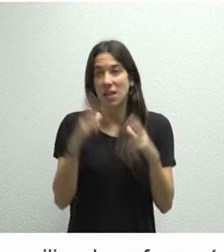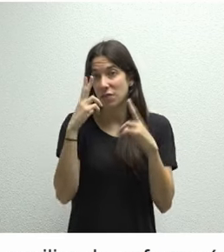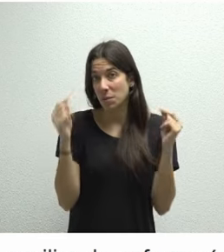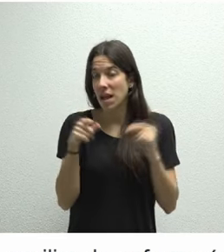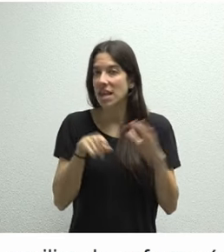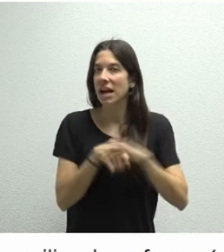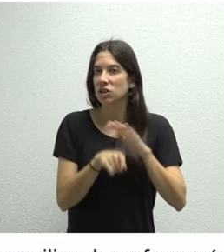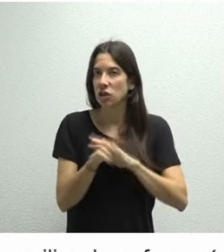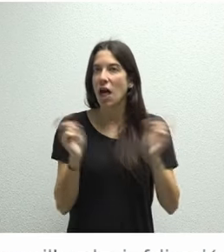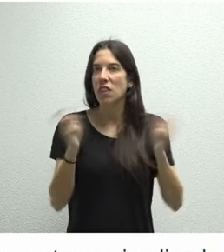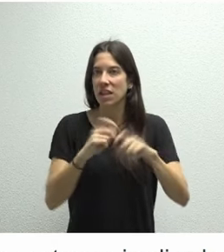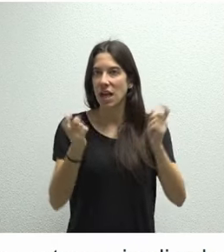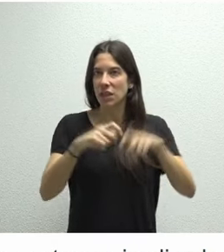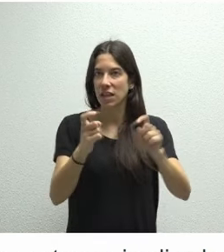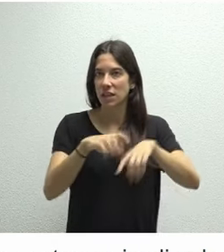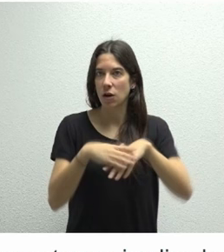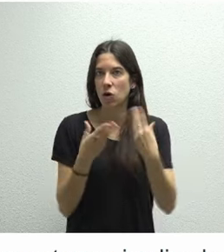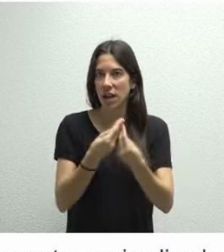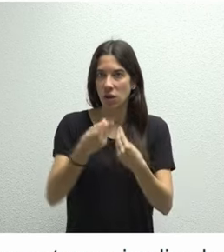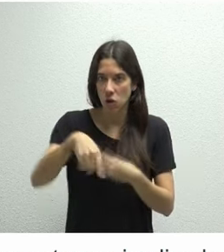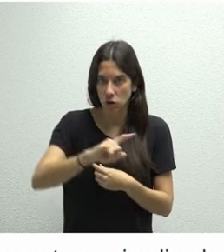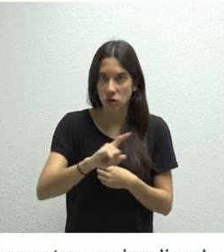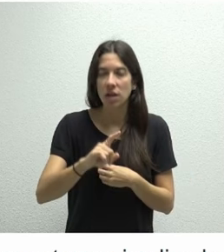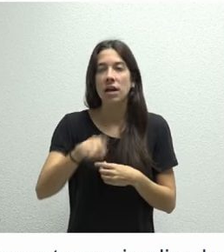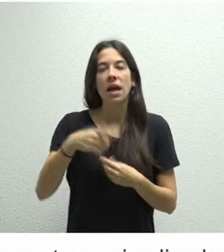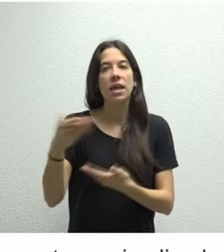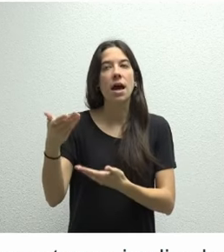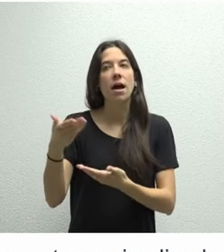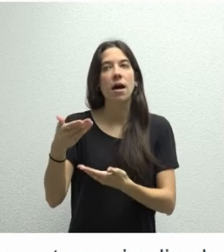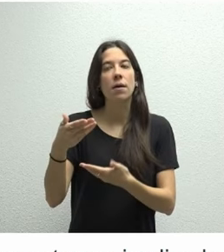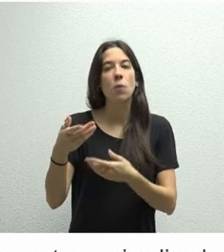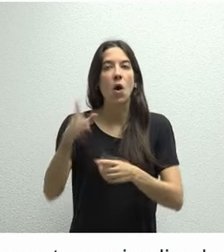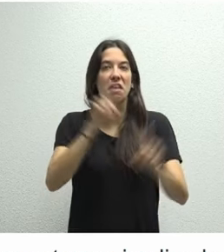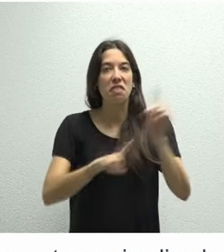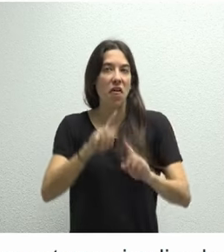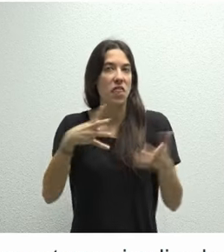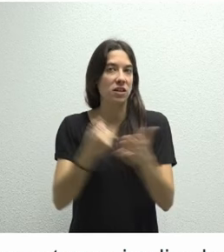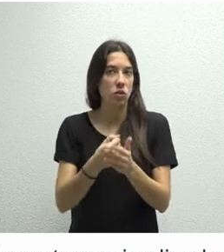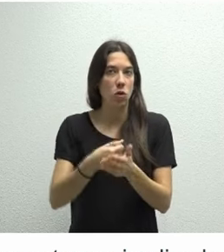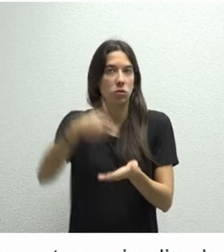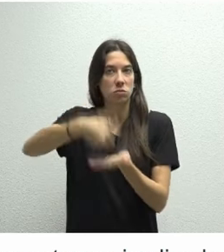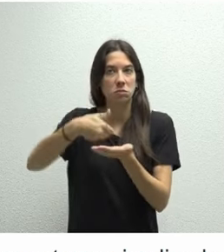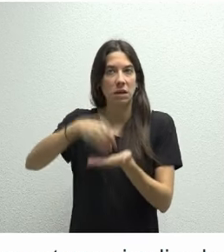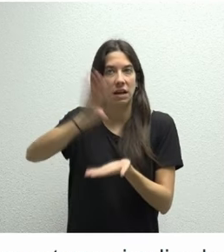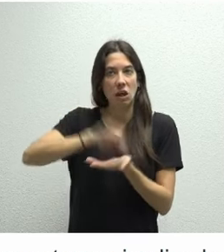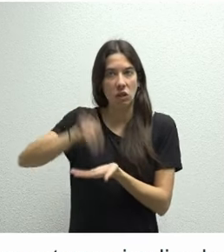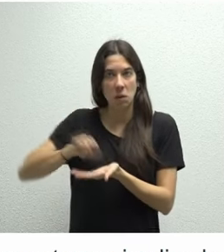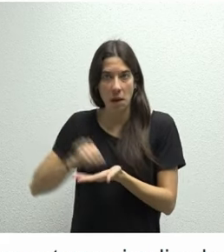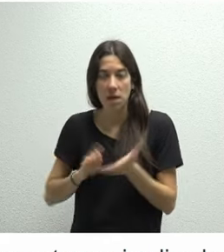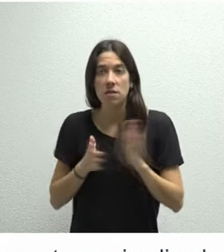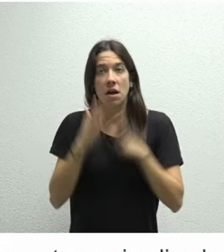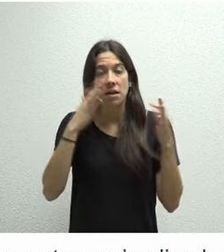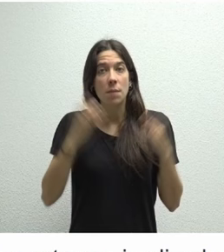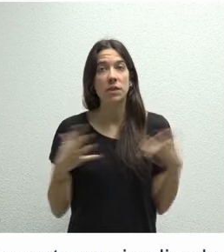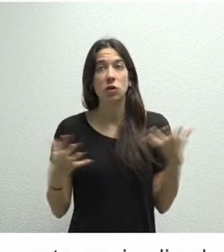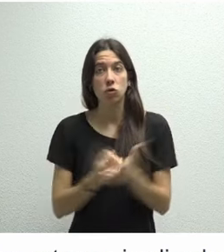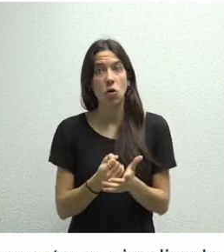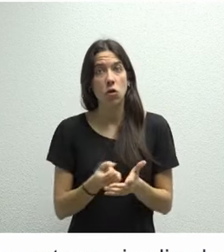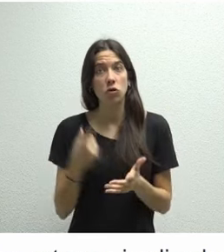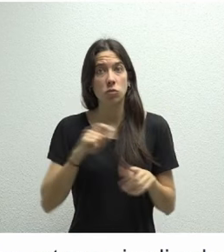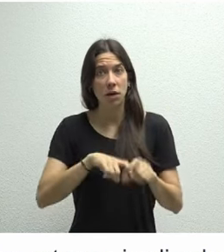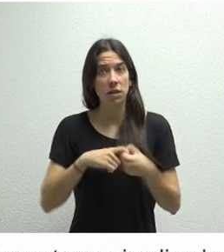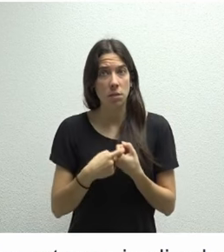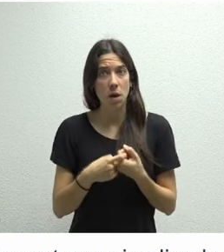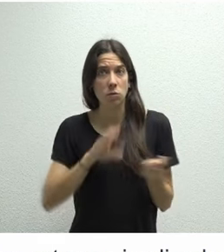todas las citas también con ellos las que recibe la que recibe todas las incidencias que ellos puedan tener Entonces digamos como que todos realmente estamos implicados de